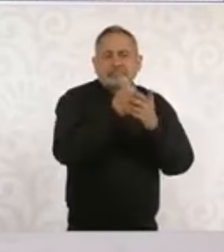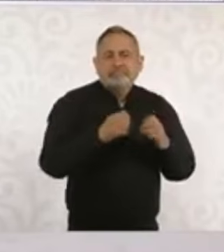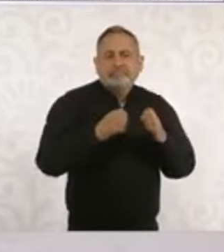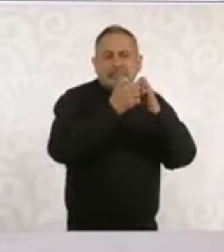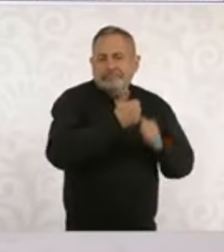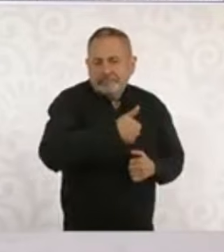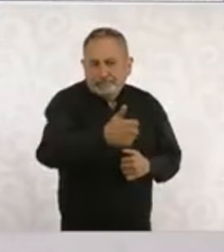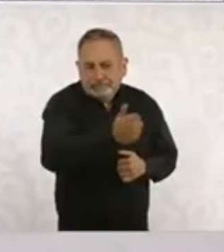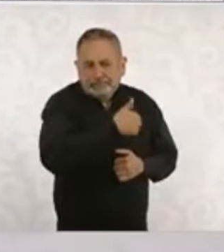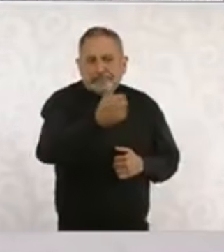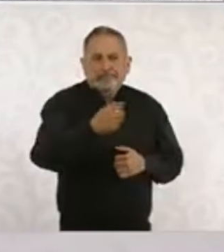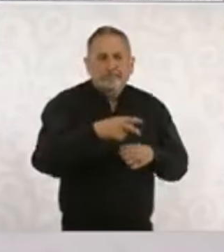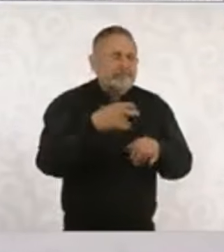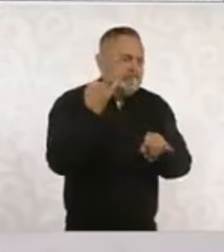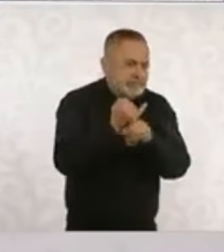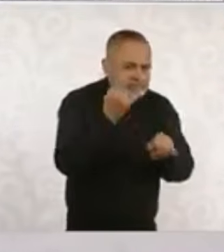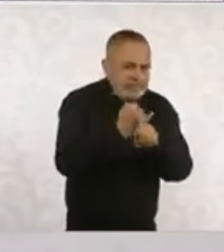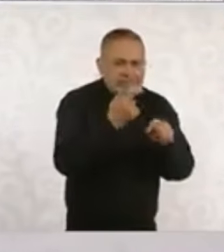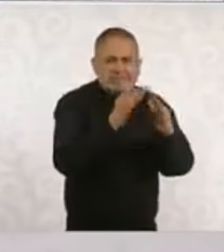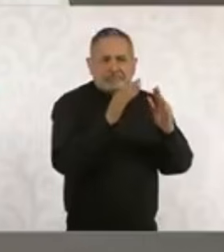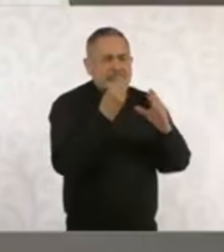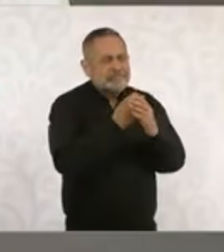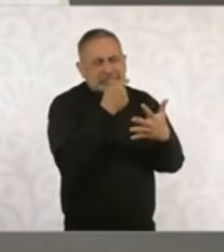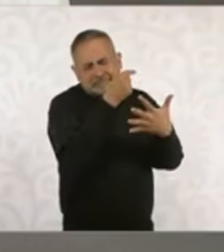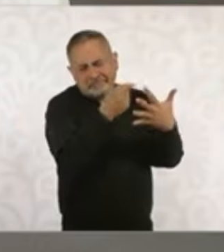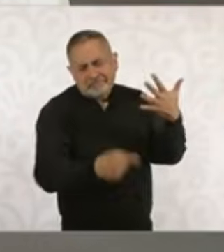de servicios de televisión e internet en casa.